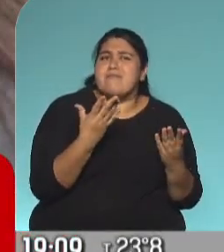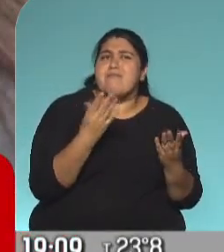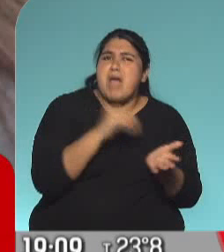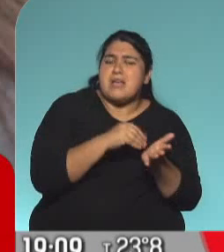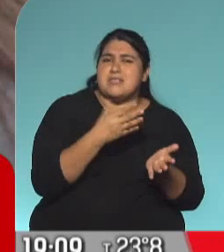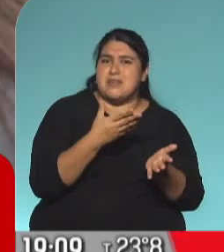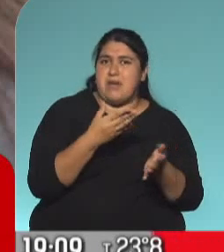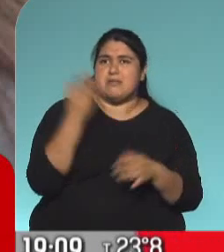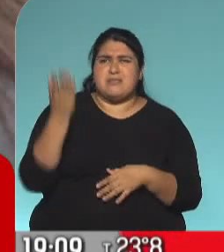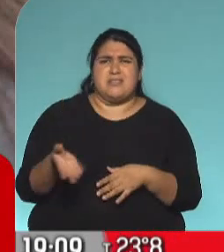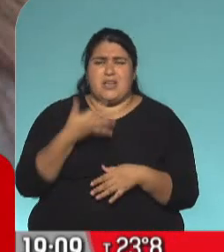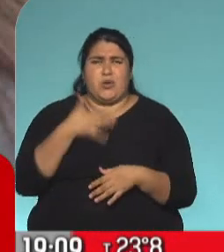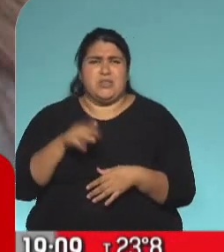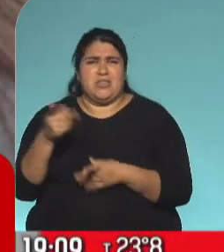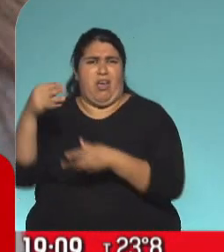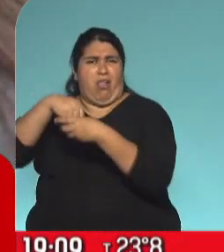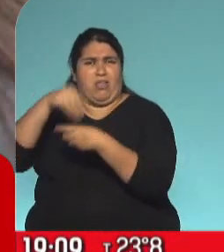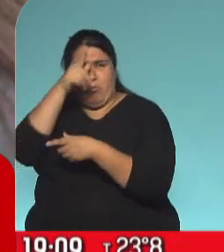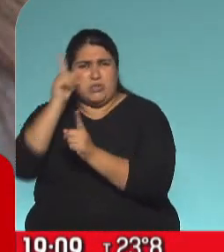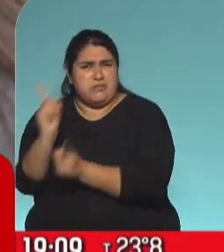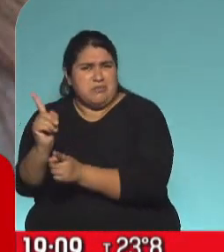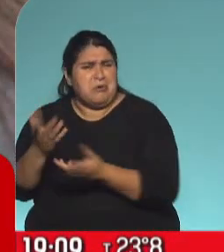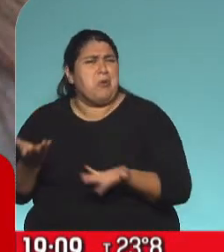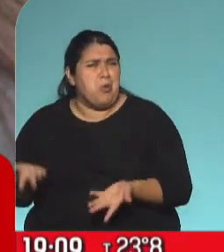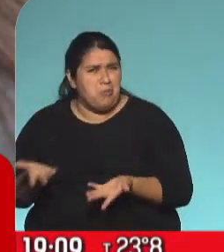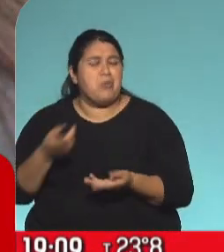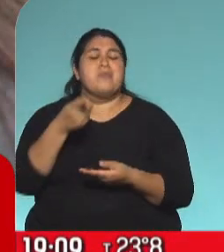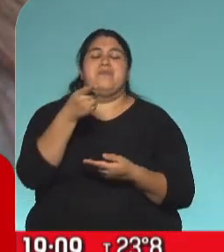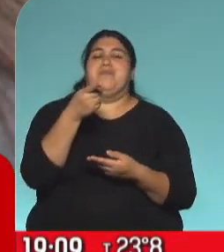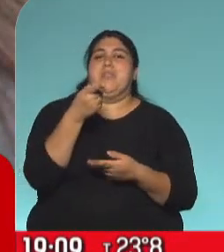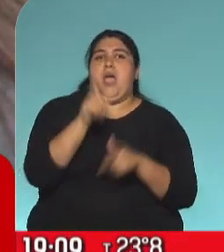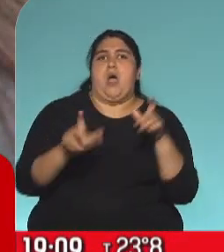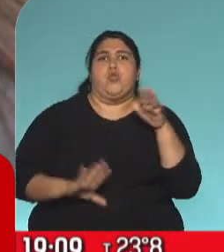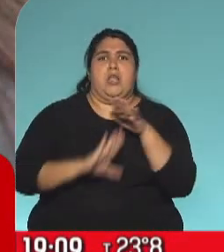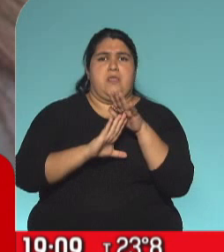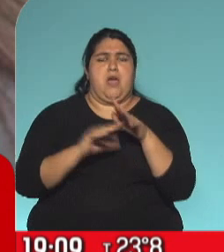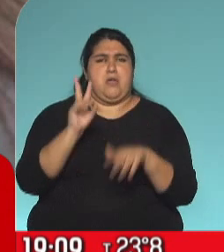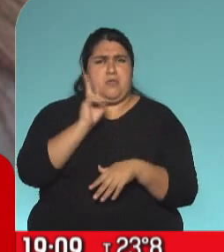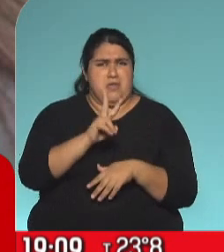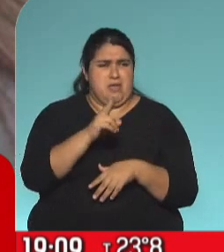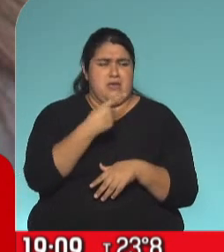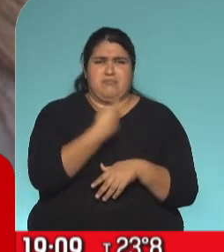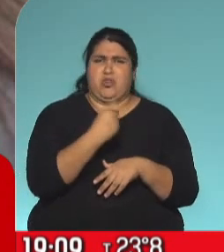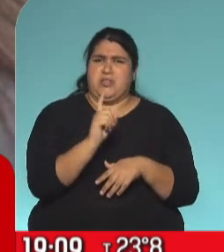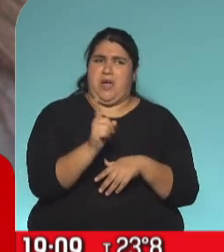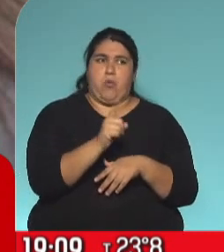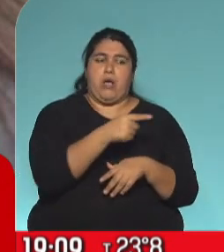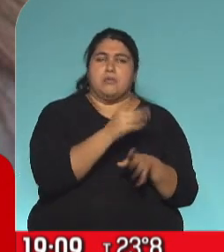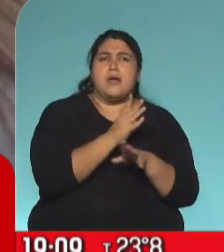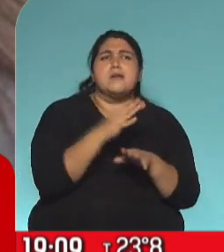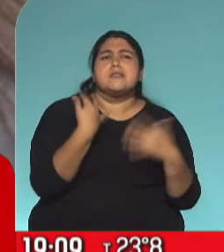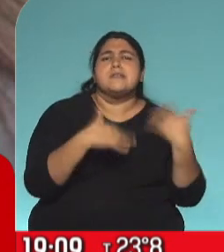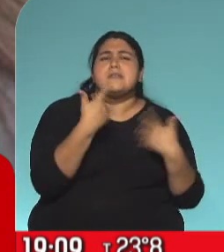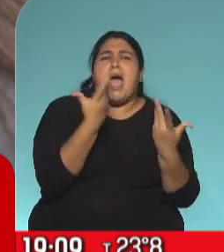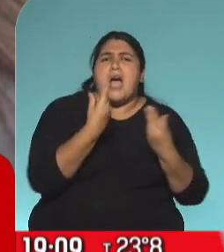del asesino. Si no tiene en cuenta la justicia, las autoridades, que hay una persona que está pidiendo auxilio, ¿cómo se lee,